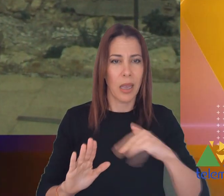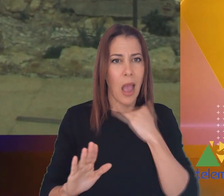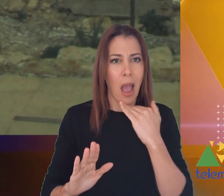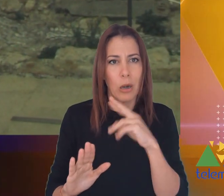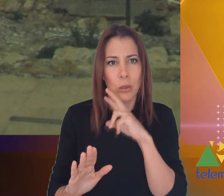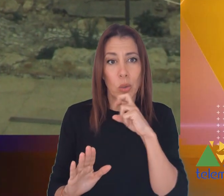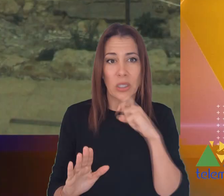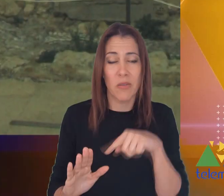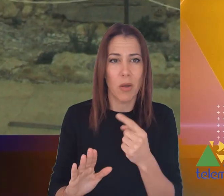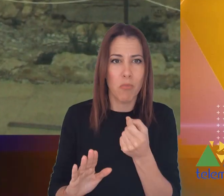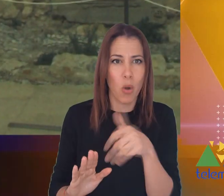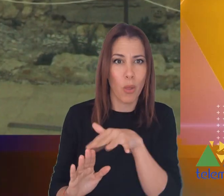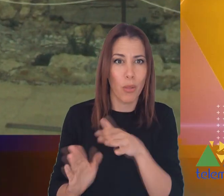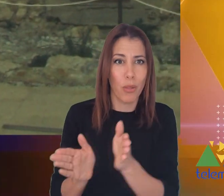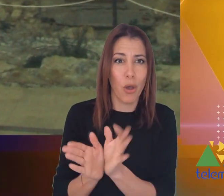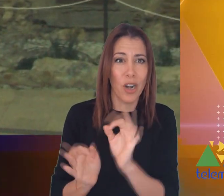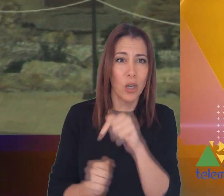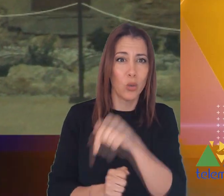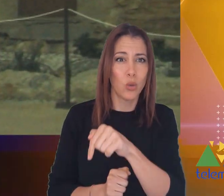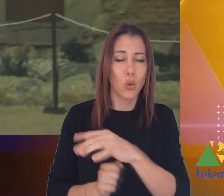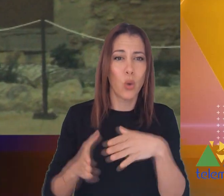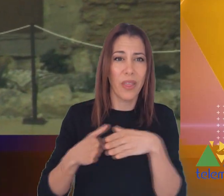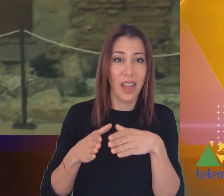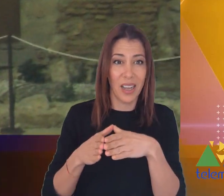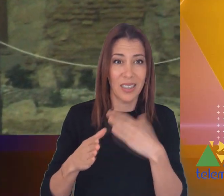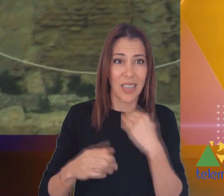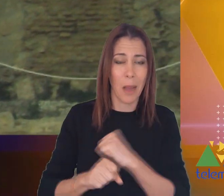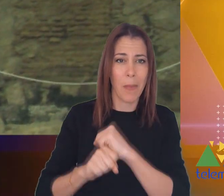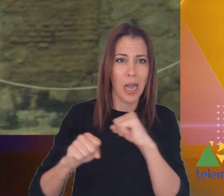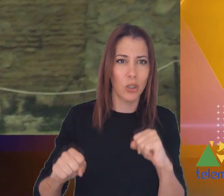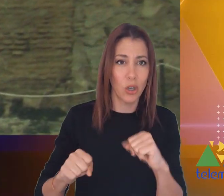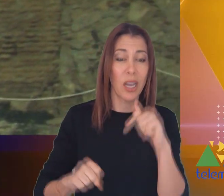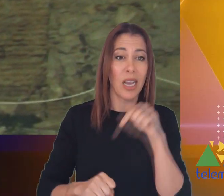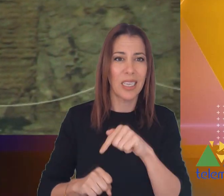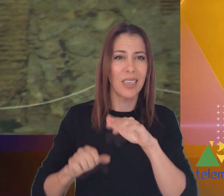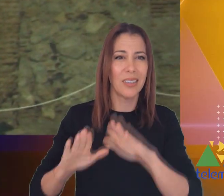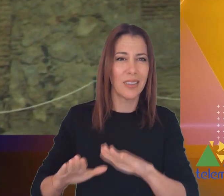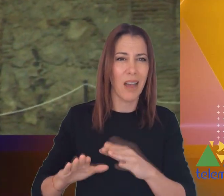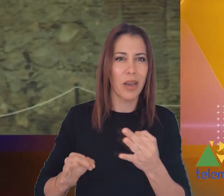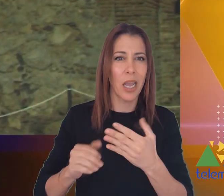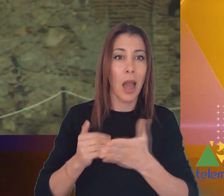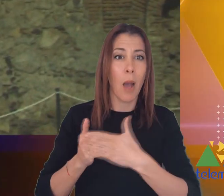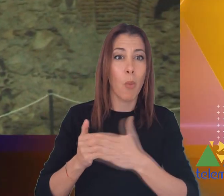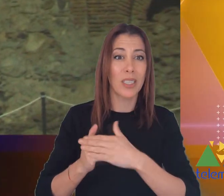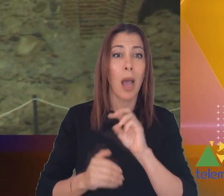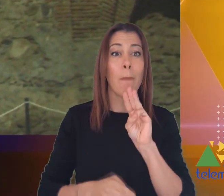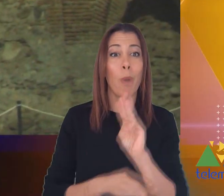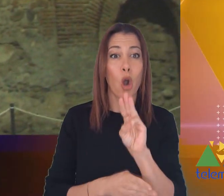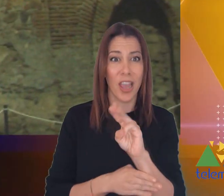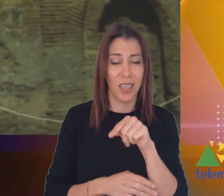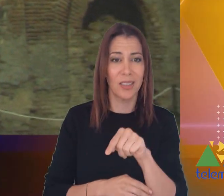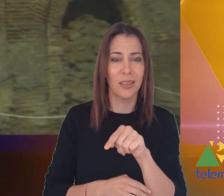parte sur de la iglesia mayor, donde estaba la puerta de poniente,